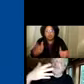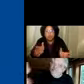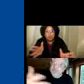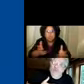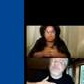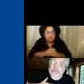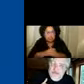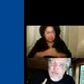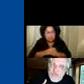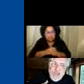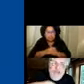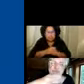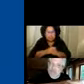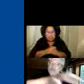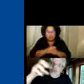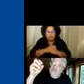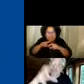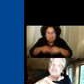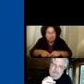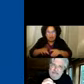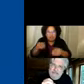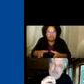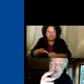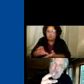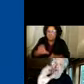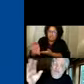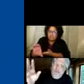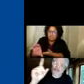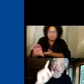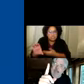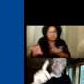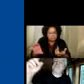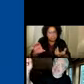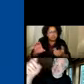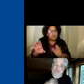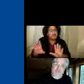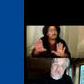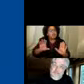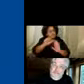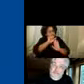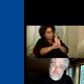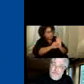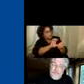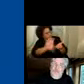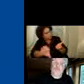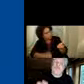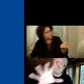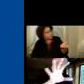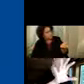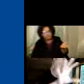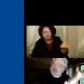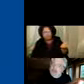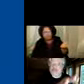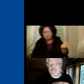Y es algo que queremos, que queremos realmente promover. Nosotros dependemos